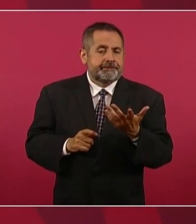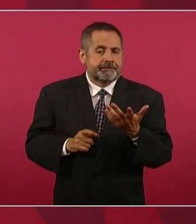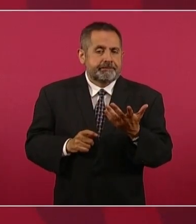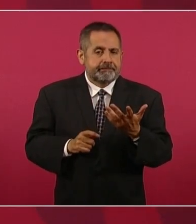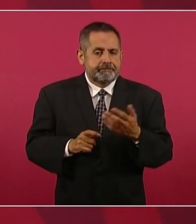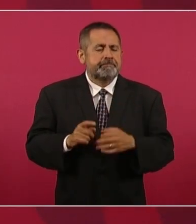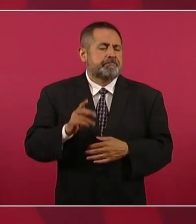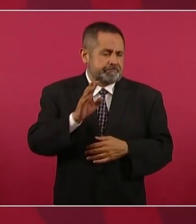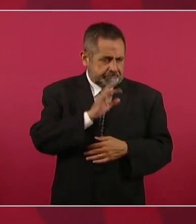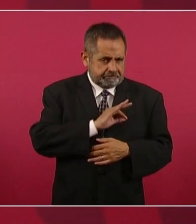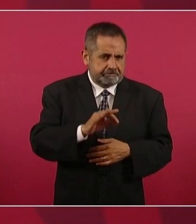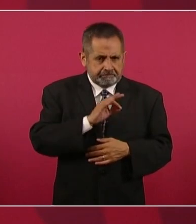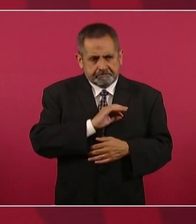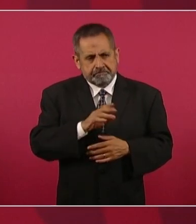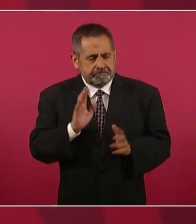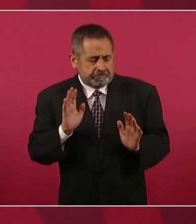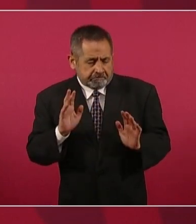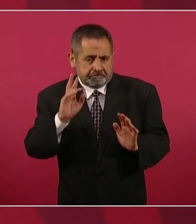sí se podría